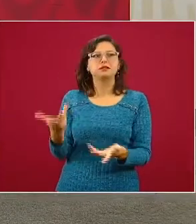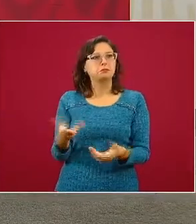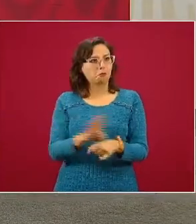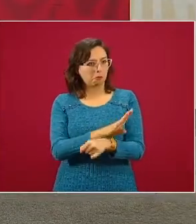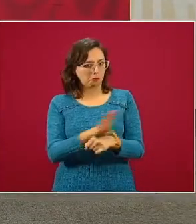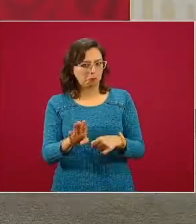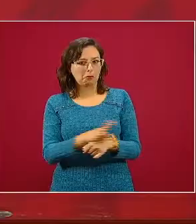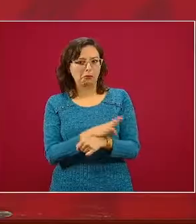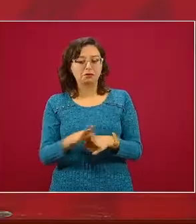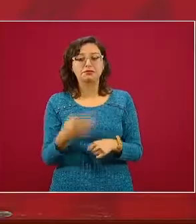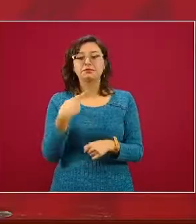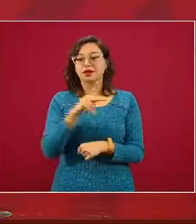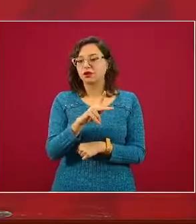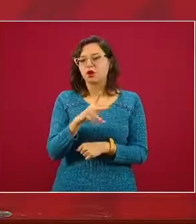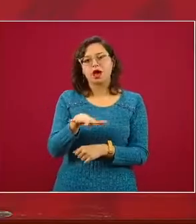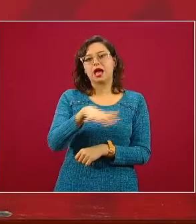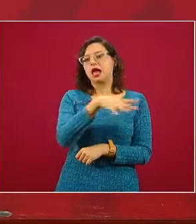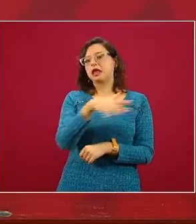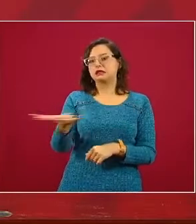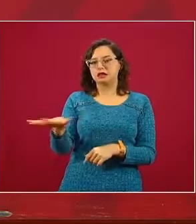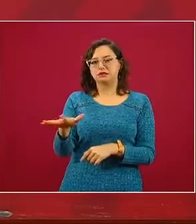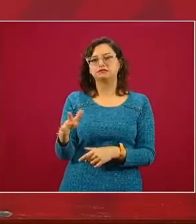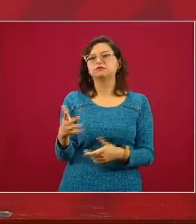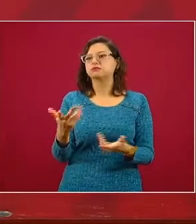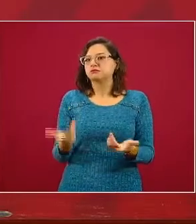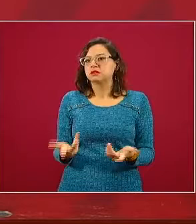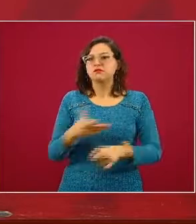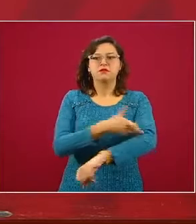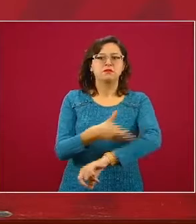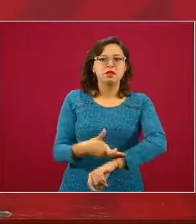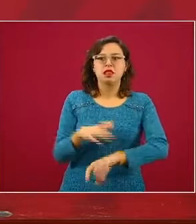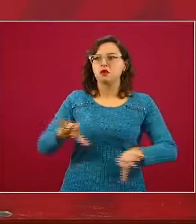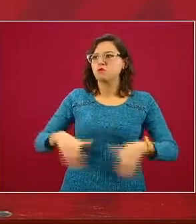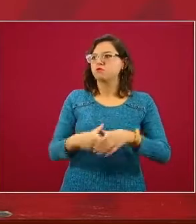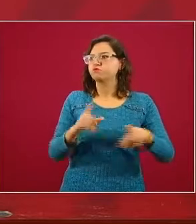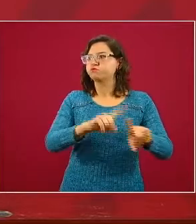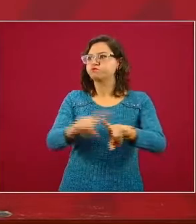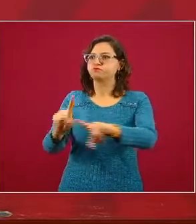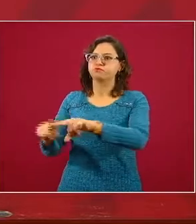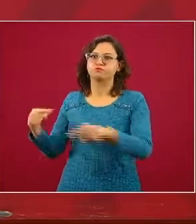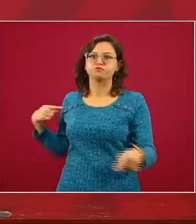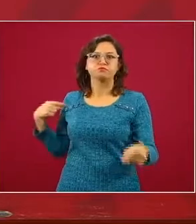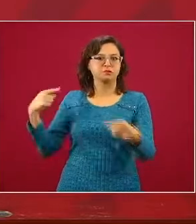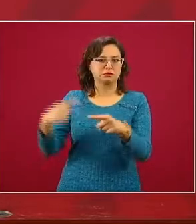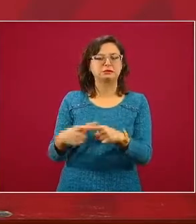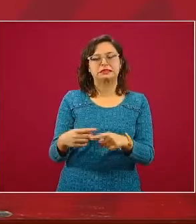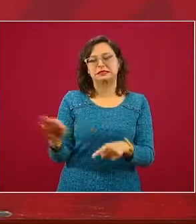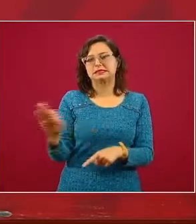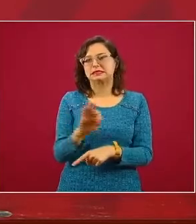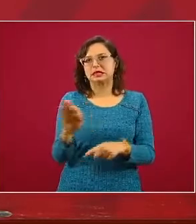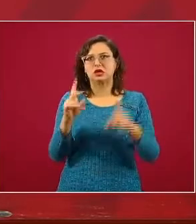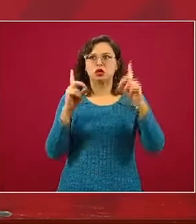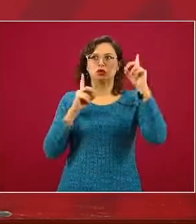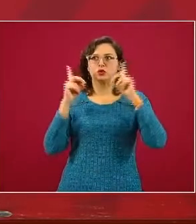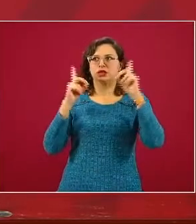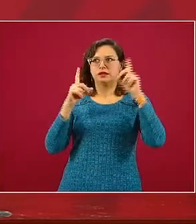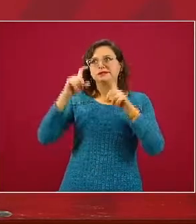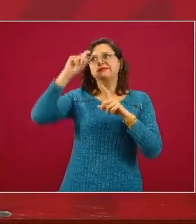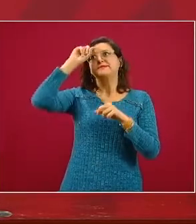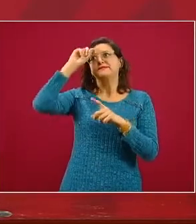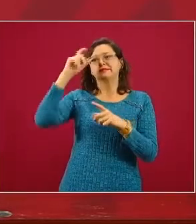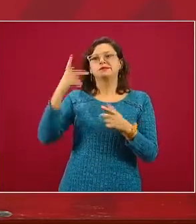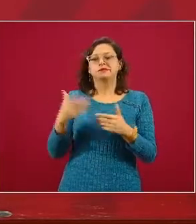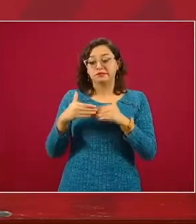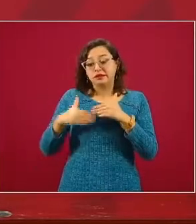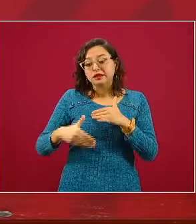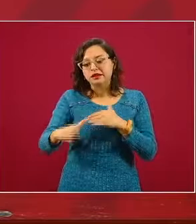comunidades. Estas preguntas seguramente han surgido a lo largo de estas semanas de la pandemia, y las que todavía nos restan en esta